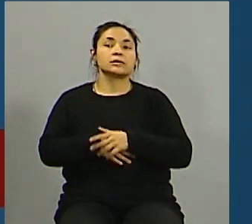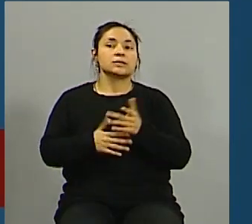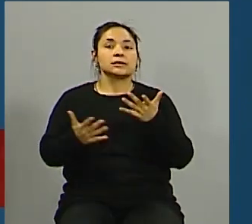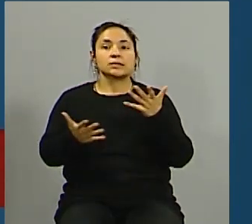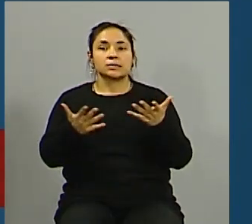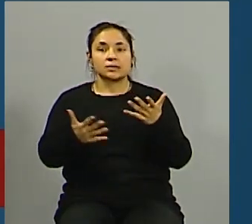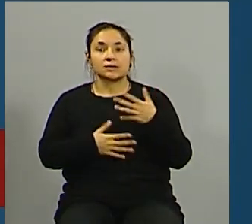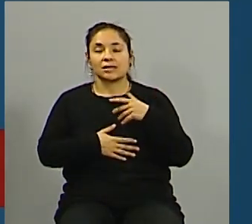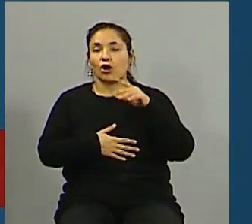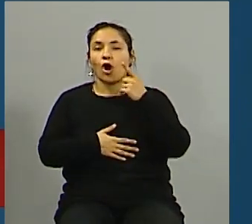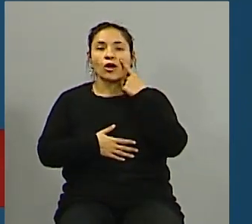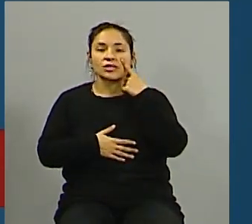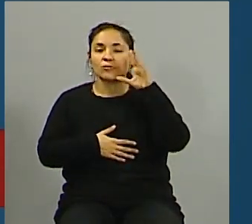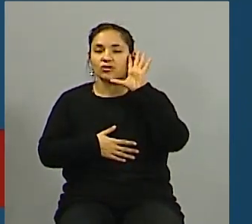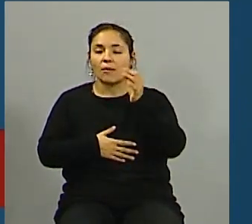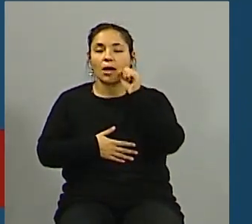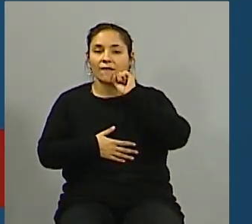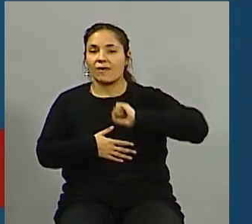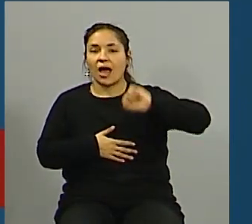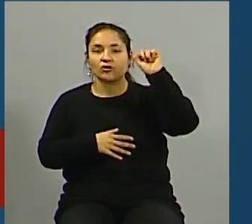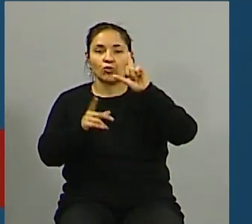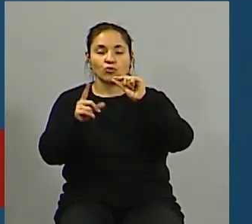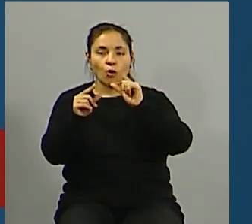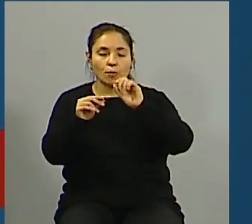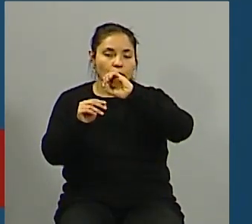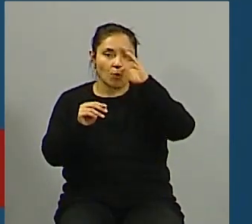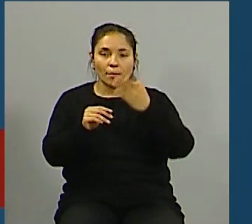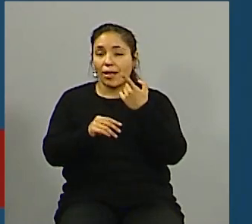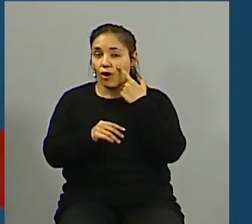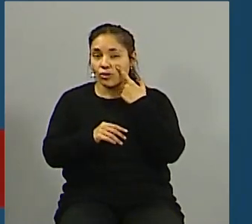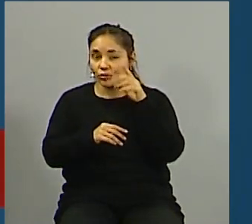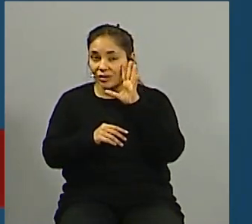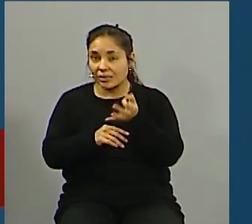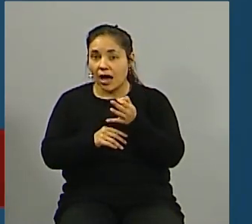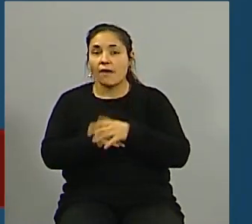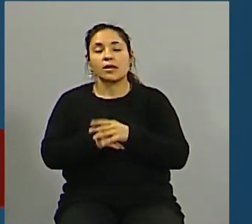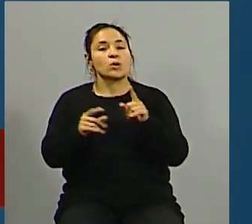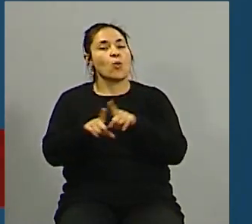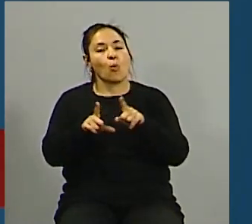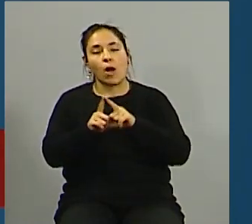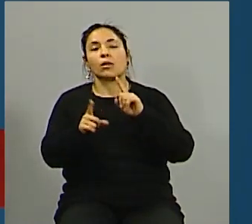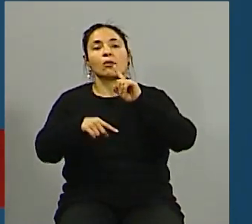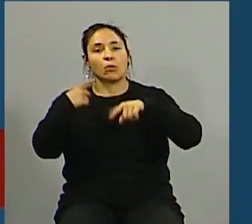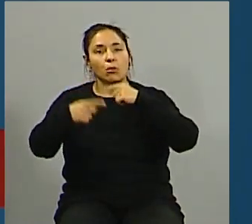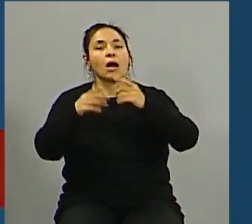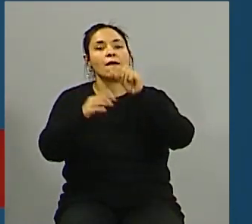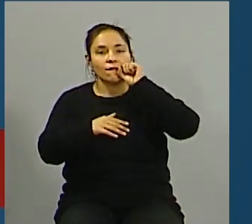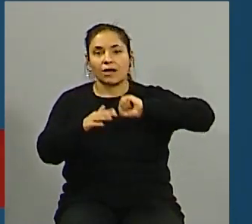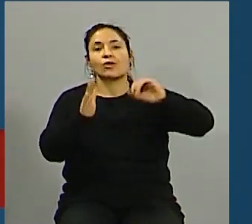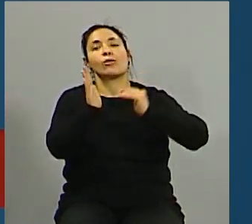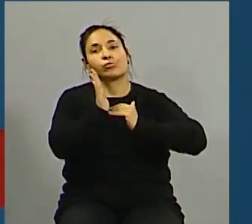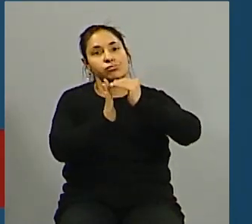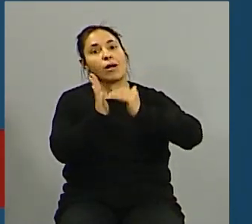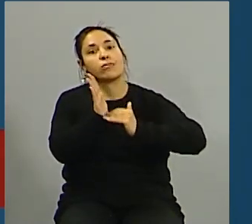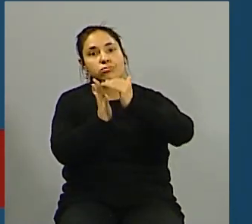ya tenemos el número de la inflación, el número promedio, esto sigue aumentando la inercia inflacionaria y por lo